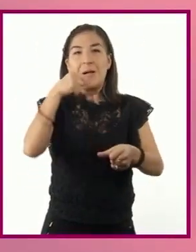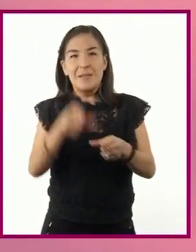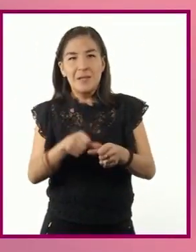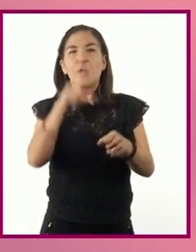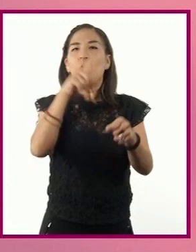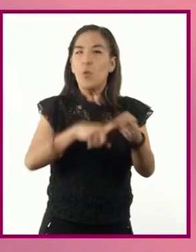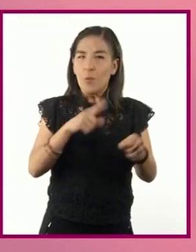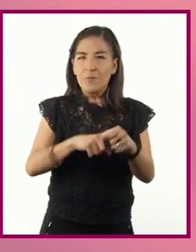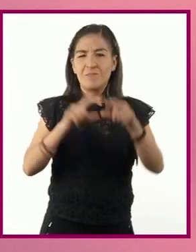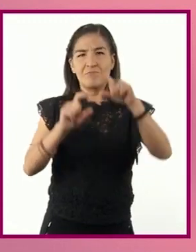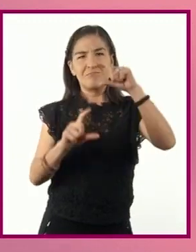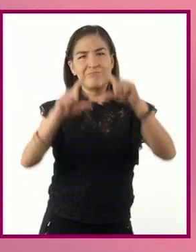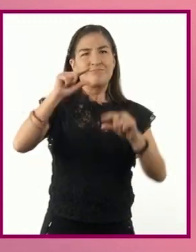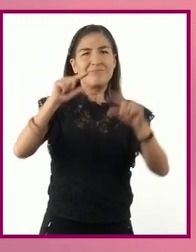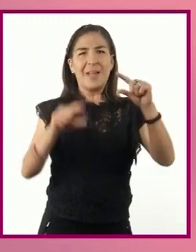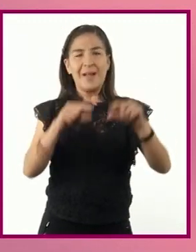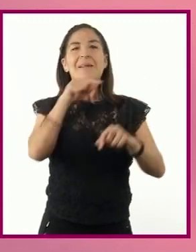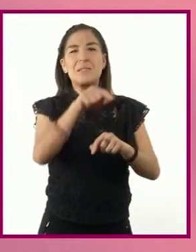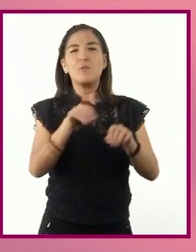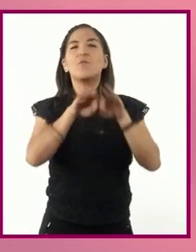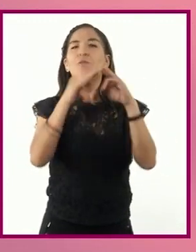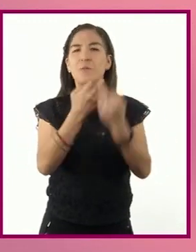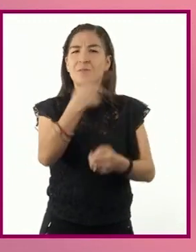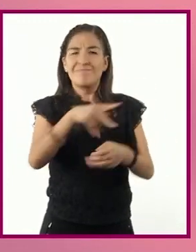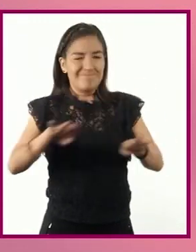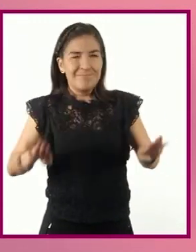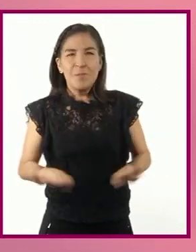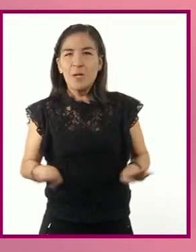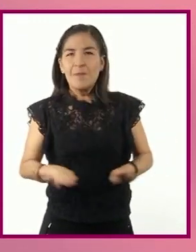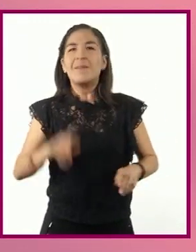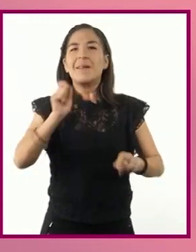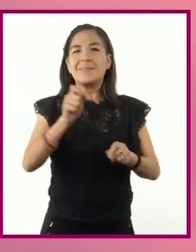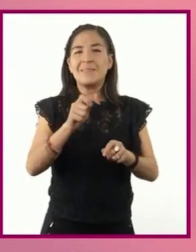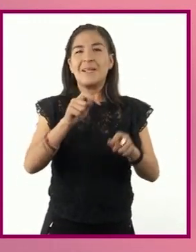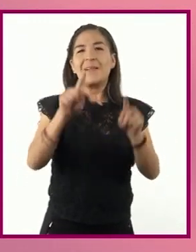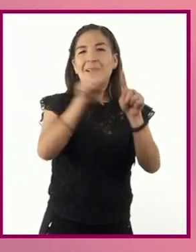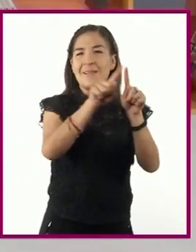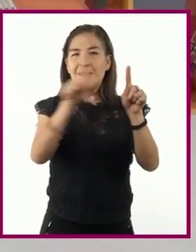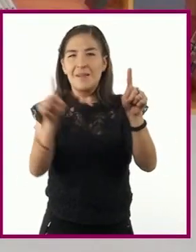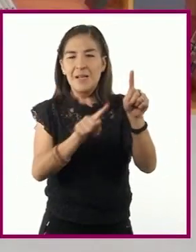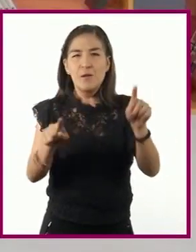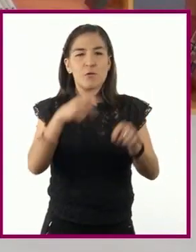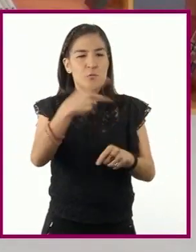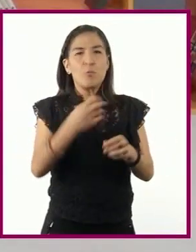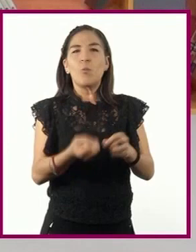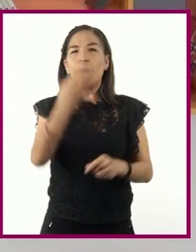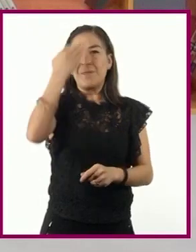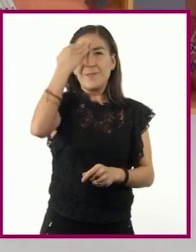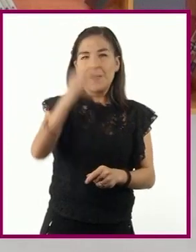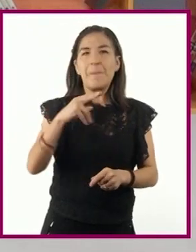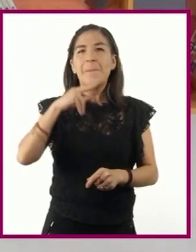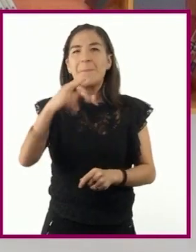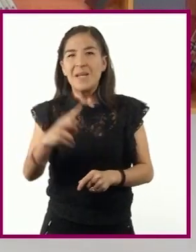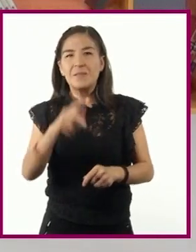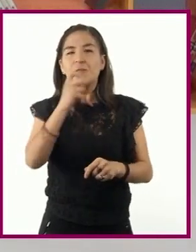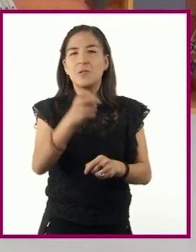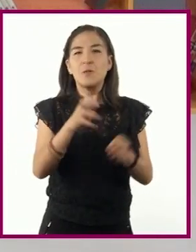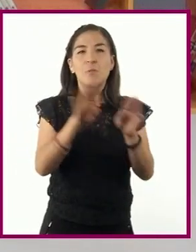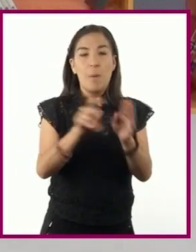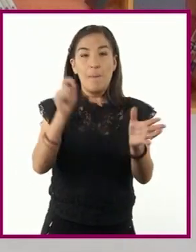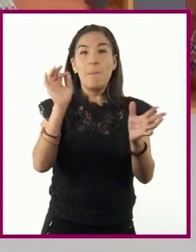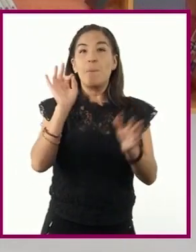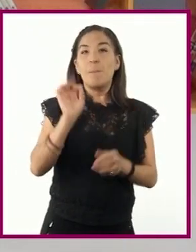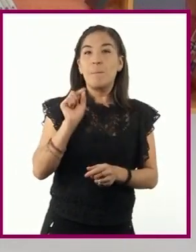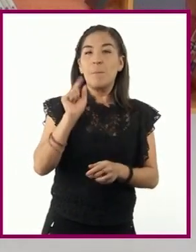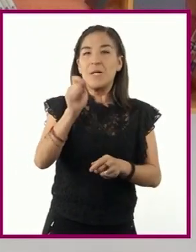tamaño, estos poemas utilizan de manera particular el interlineado, la longitud del verso, los espacios y la puntuación